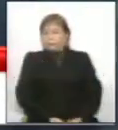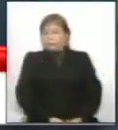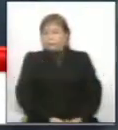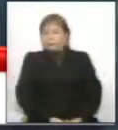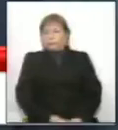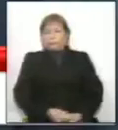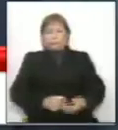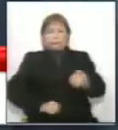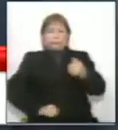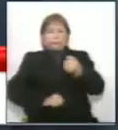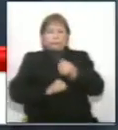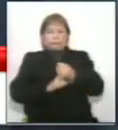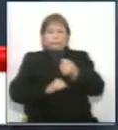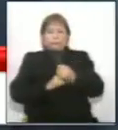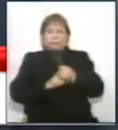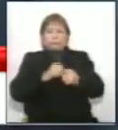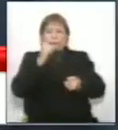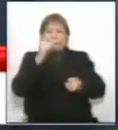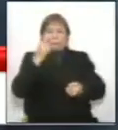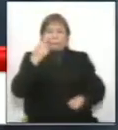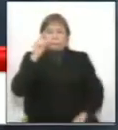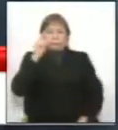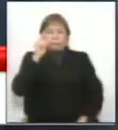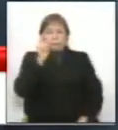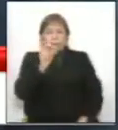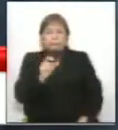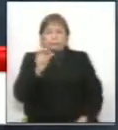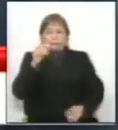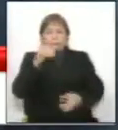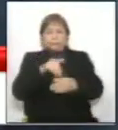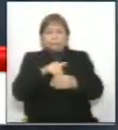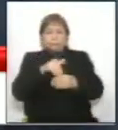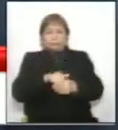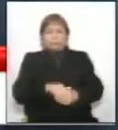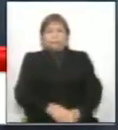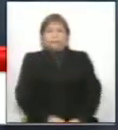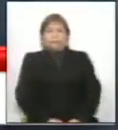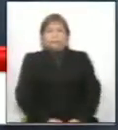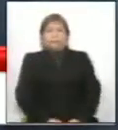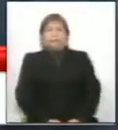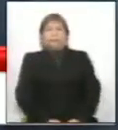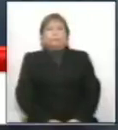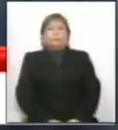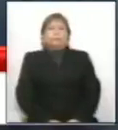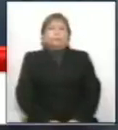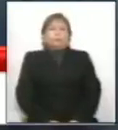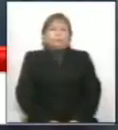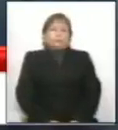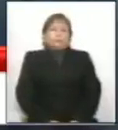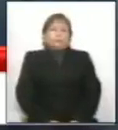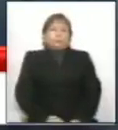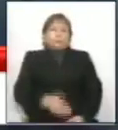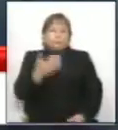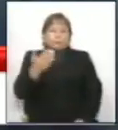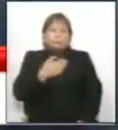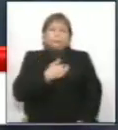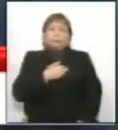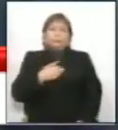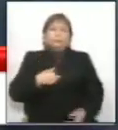del apoyo que recibió de 1.200.000 votantes. Señor presidente,